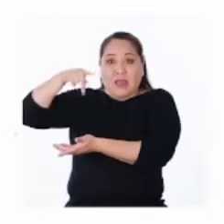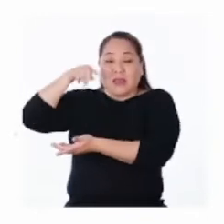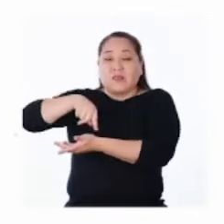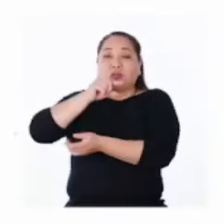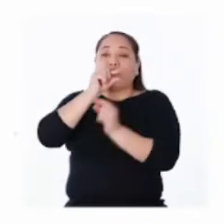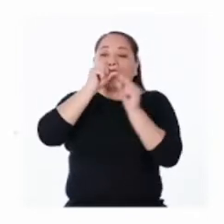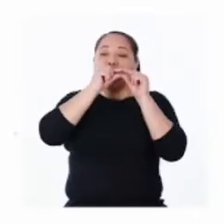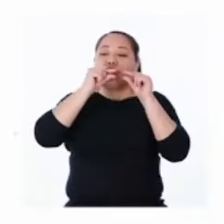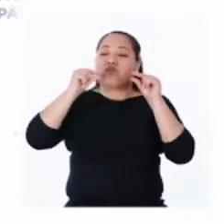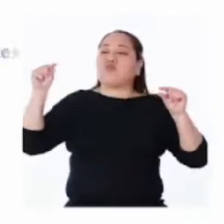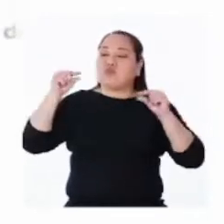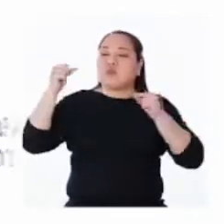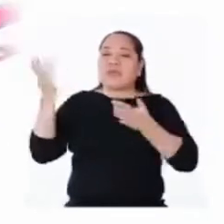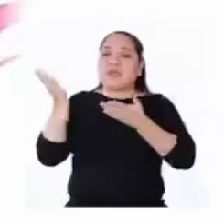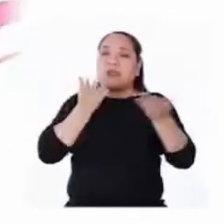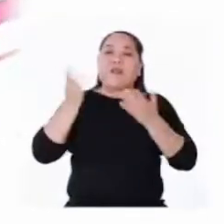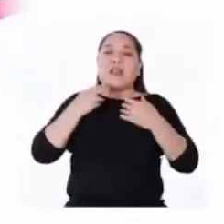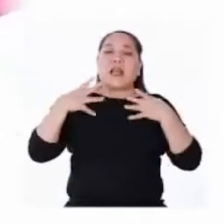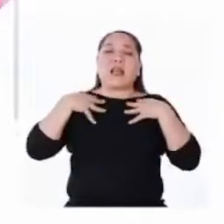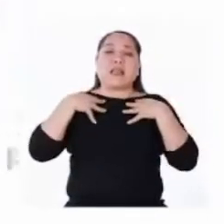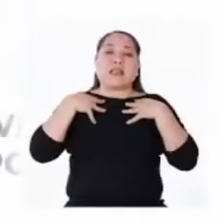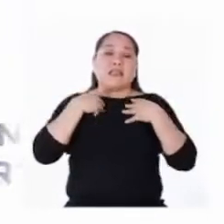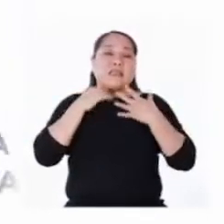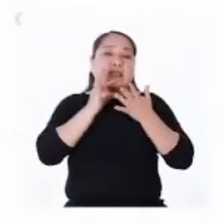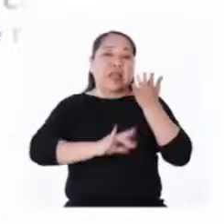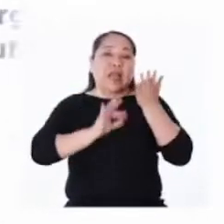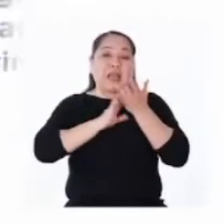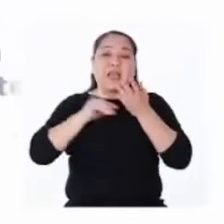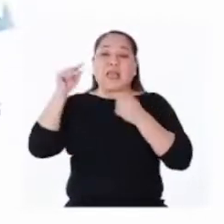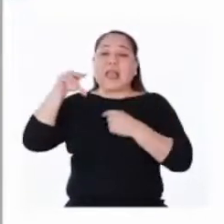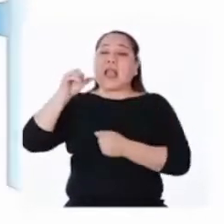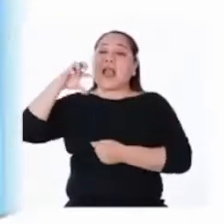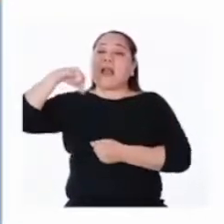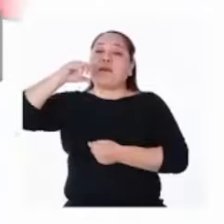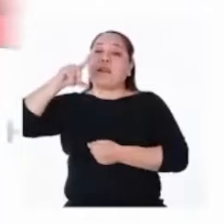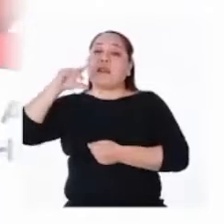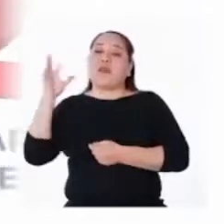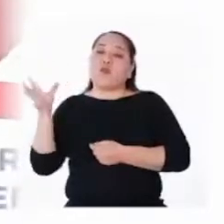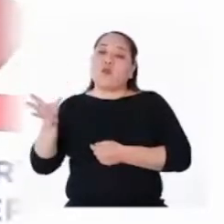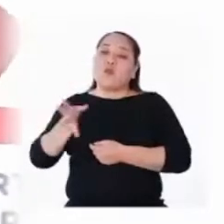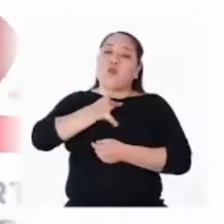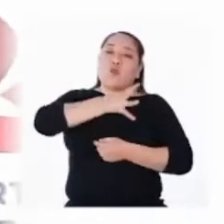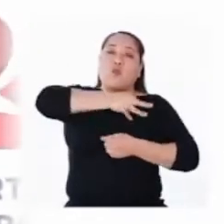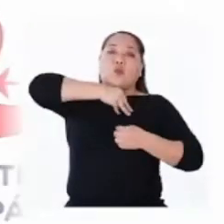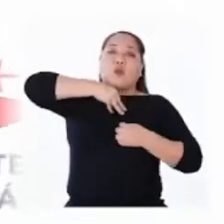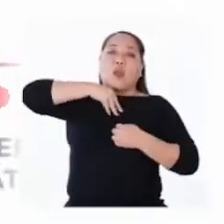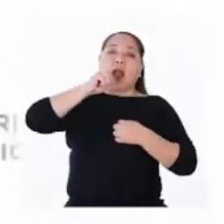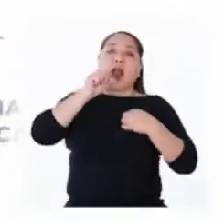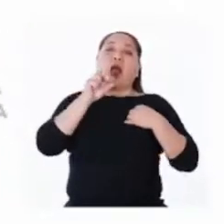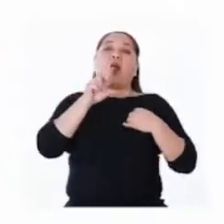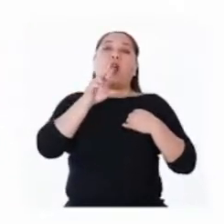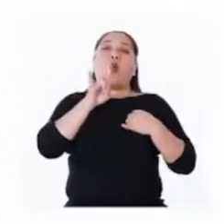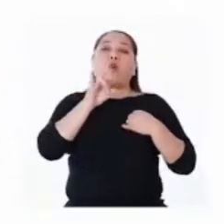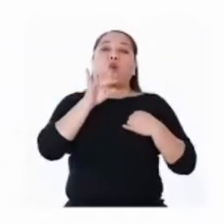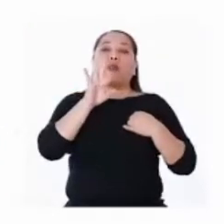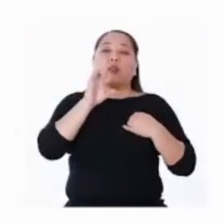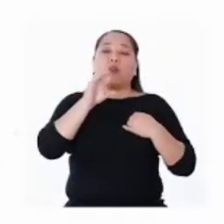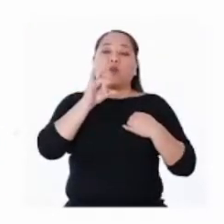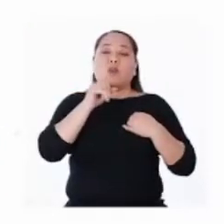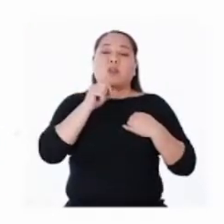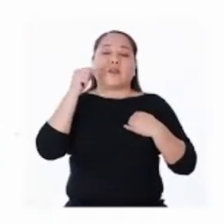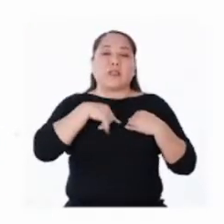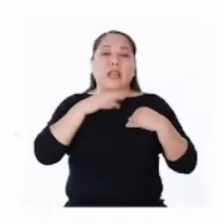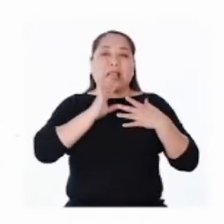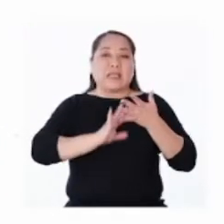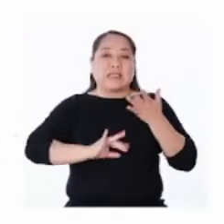que transportan la sangre desde la red de capilares hasta las aurículas del corazón. Para entonces la